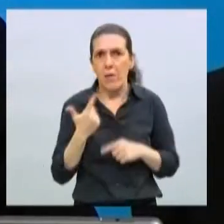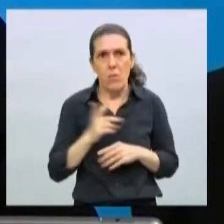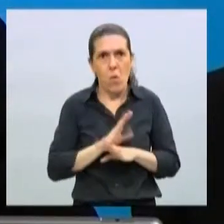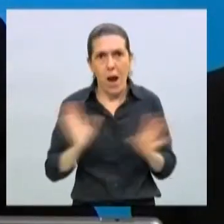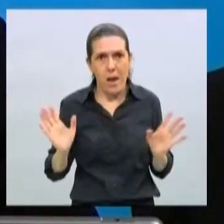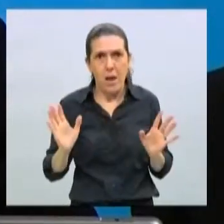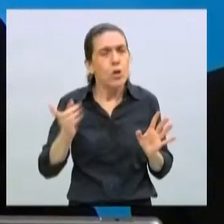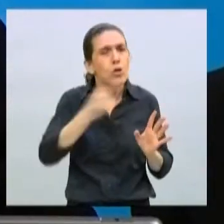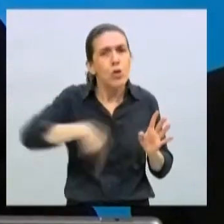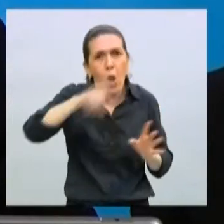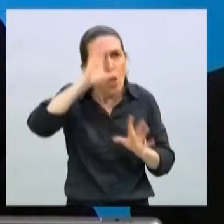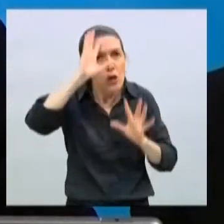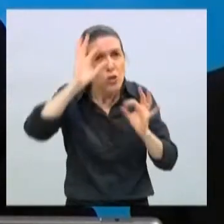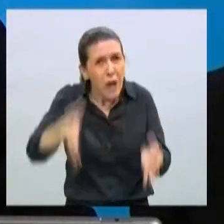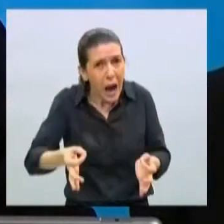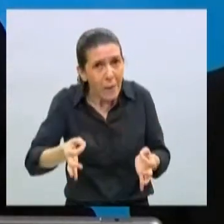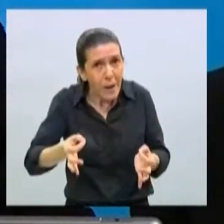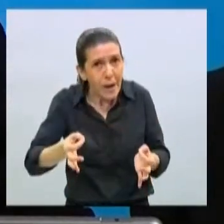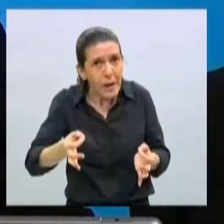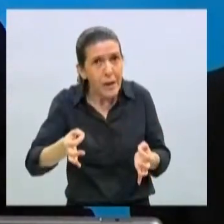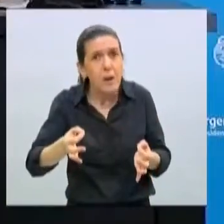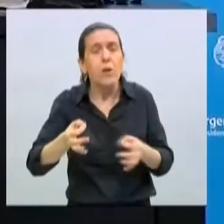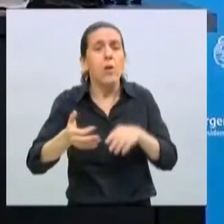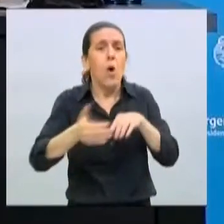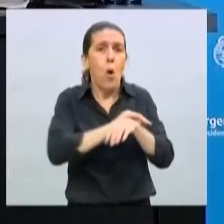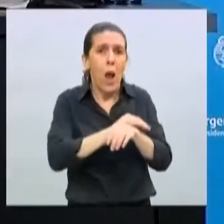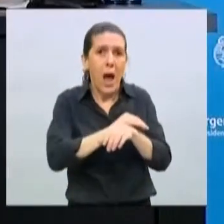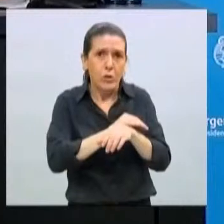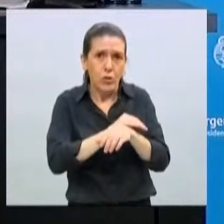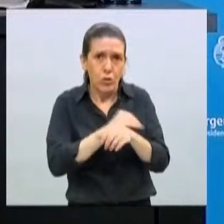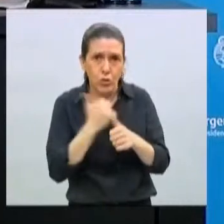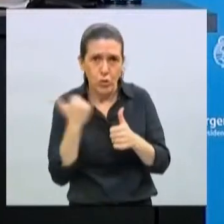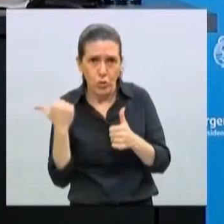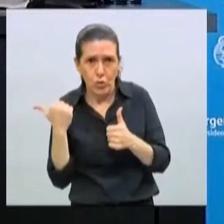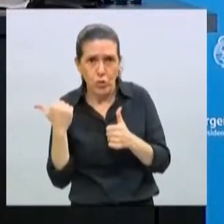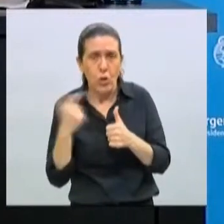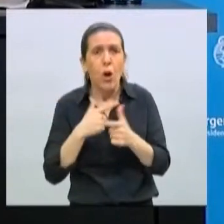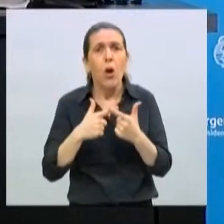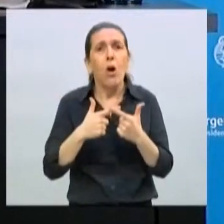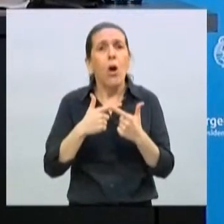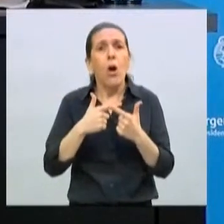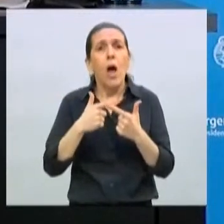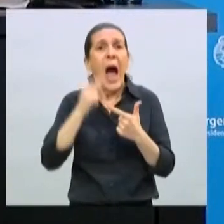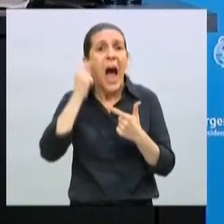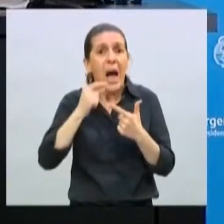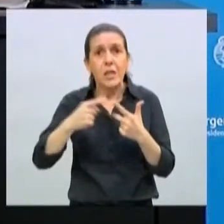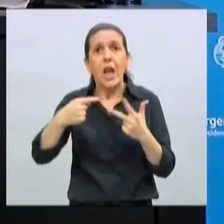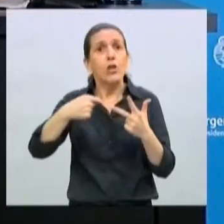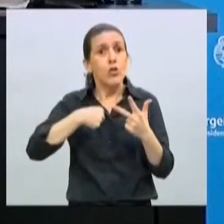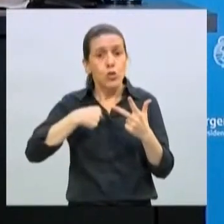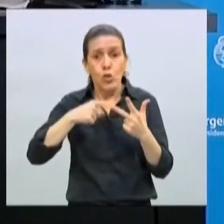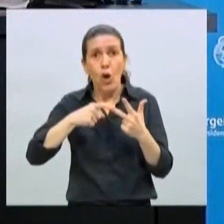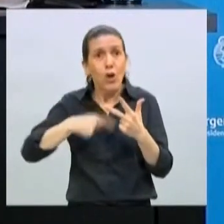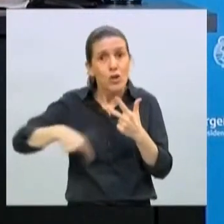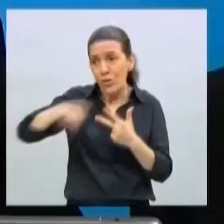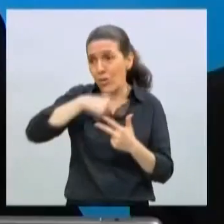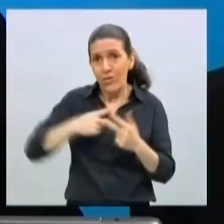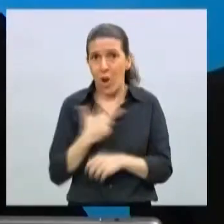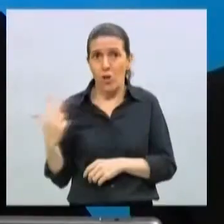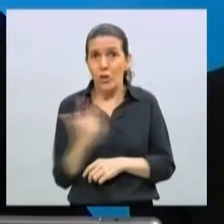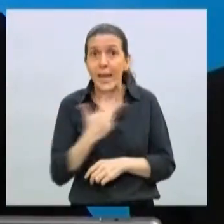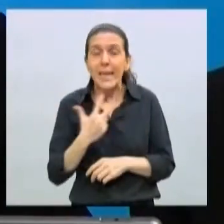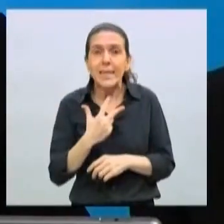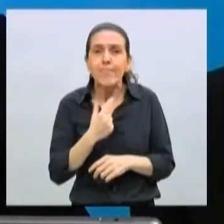mundo tiene que saber que todos, Horacio, Axel y yo, todos queremos que